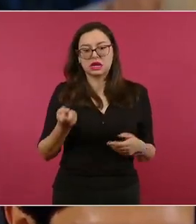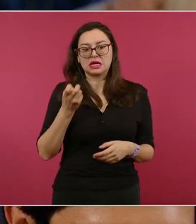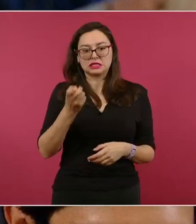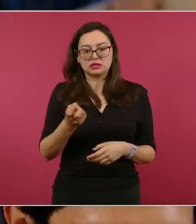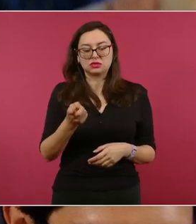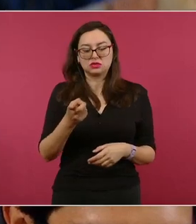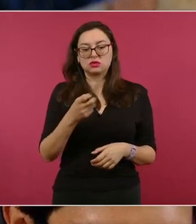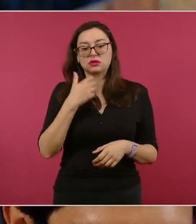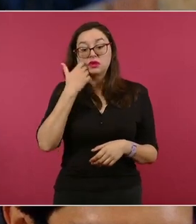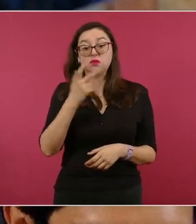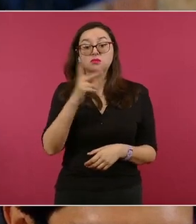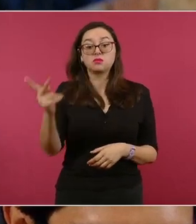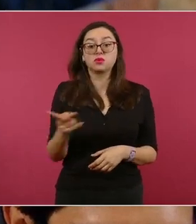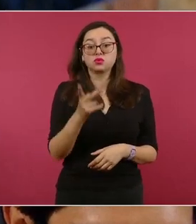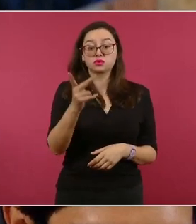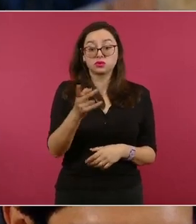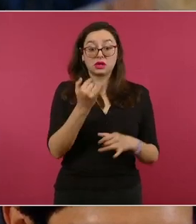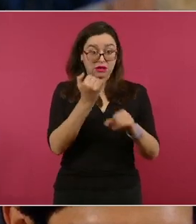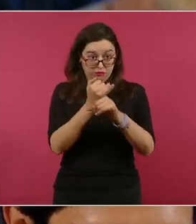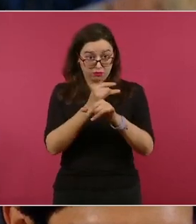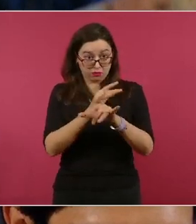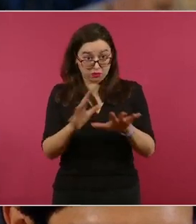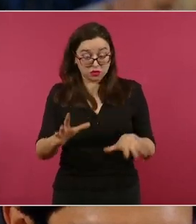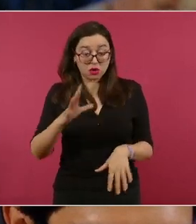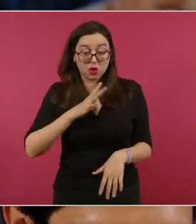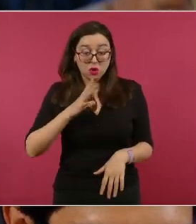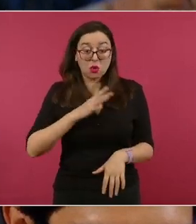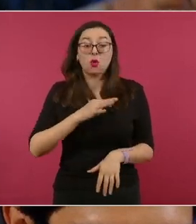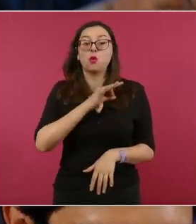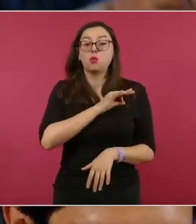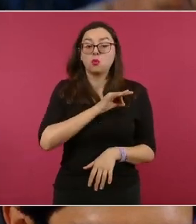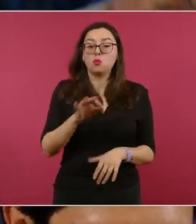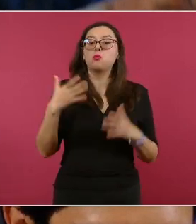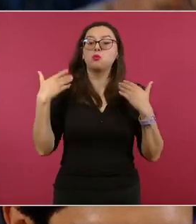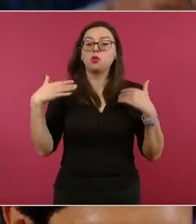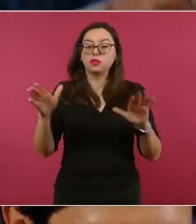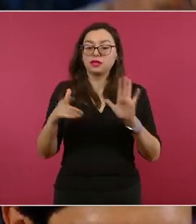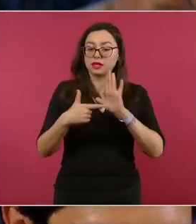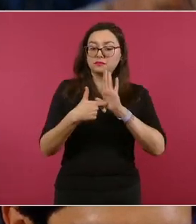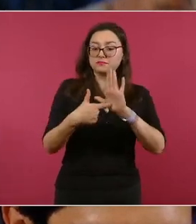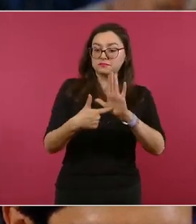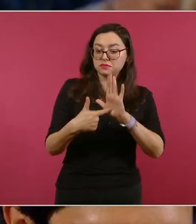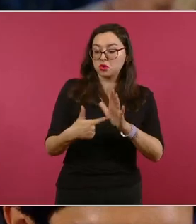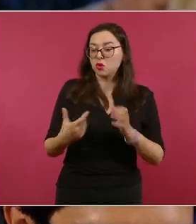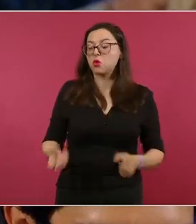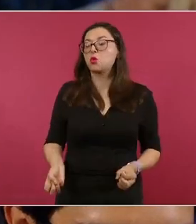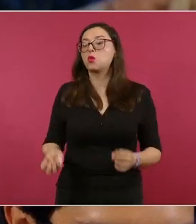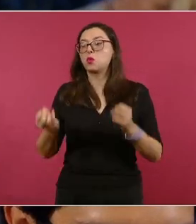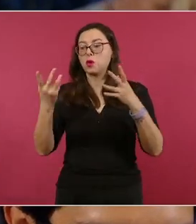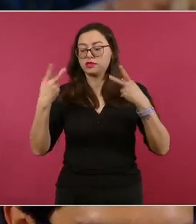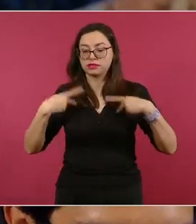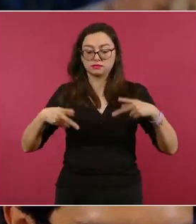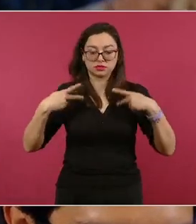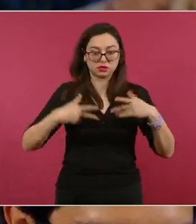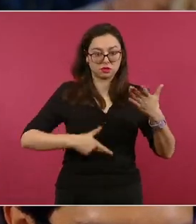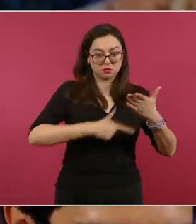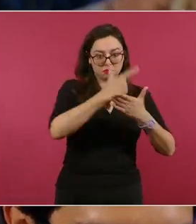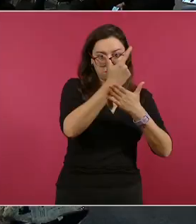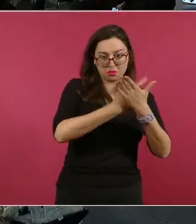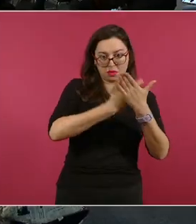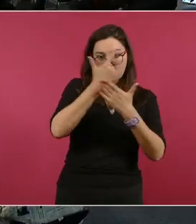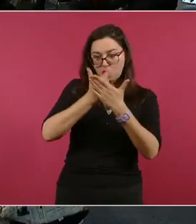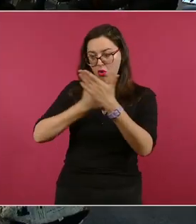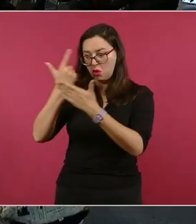preguntarle en una primera instancia si tiene información, si se puede proporcionar o hacer un conteo pues de cuántas personas han sido desplazadas, en qué entidades,